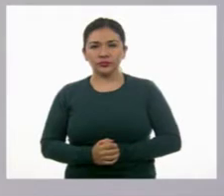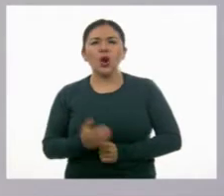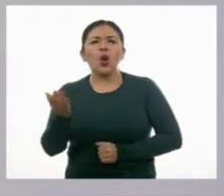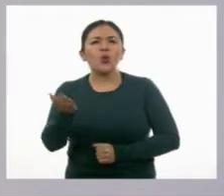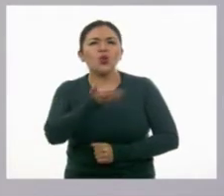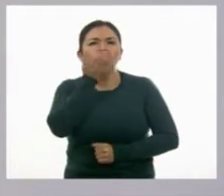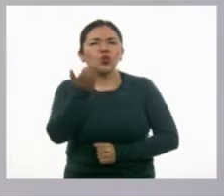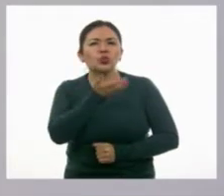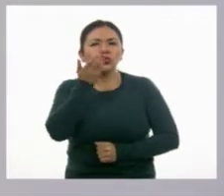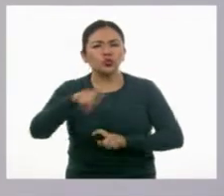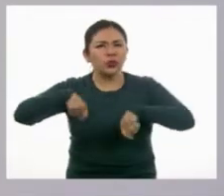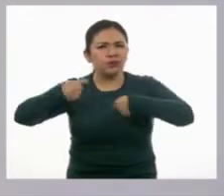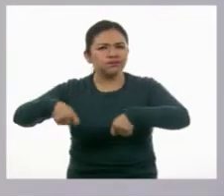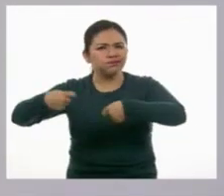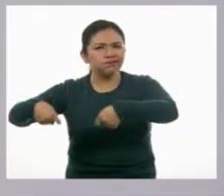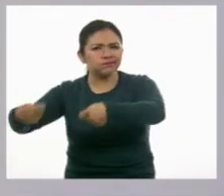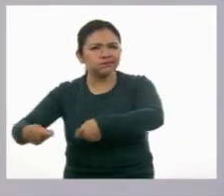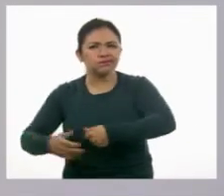Tradiciones.